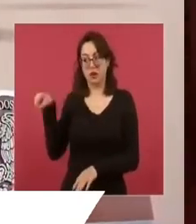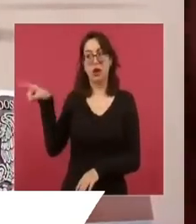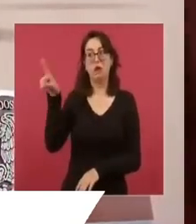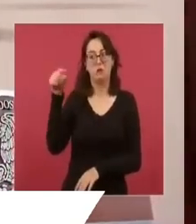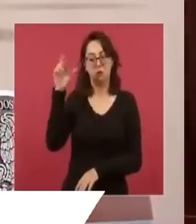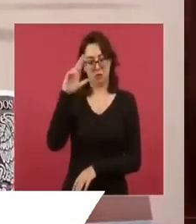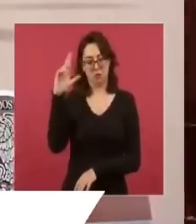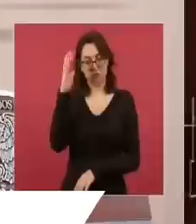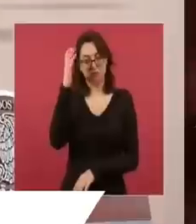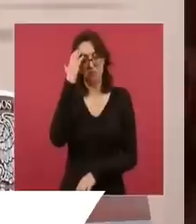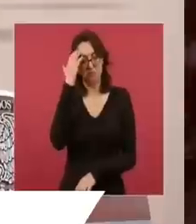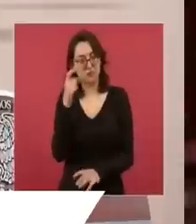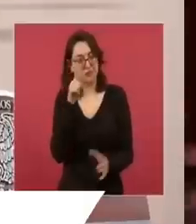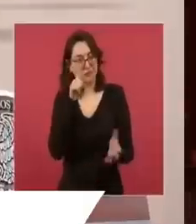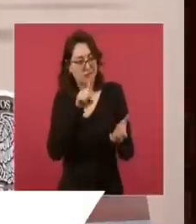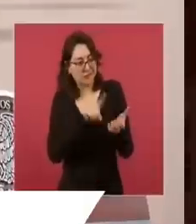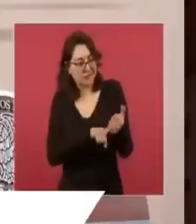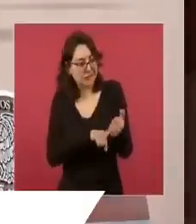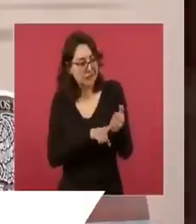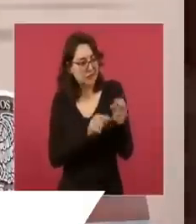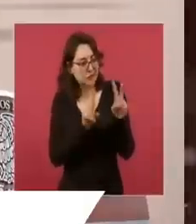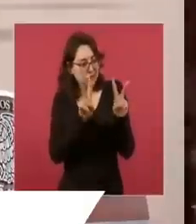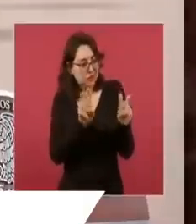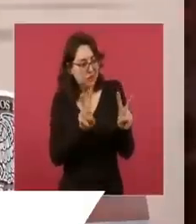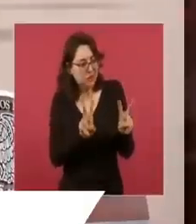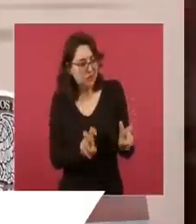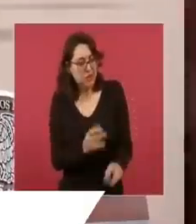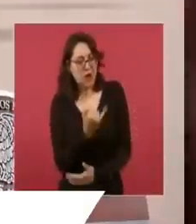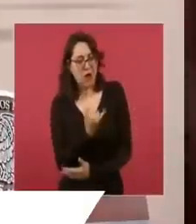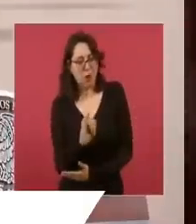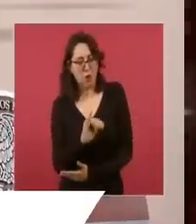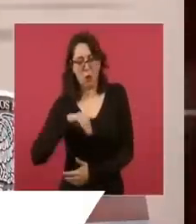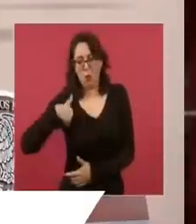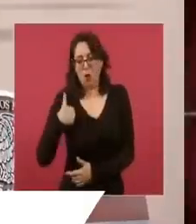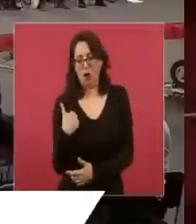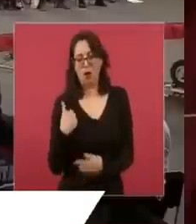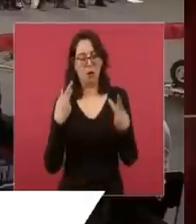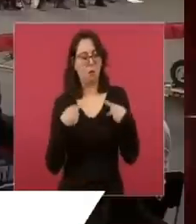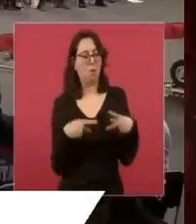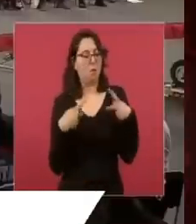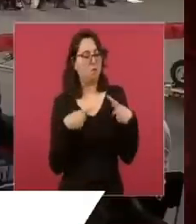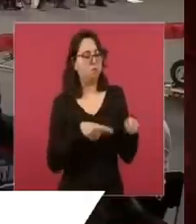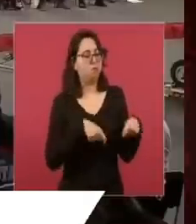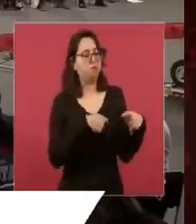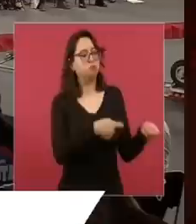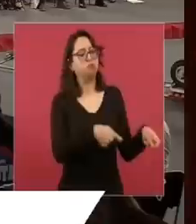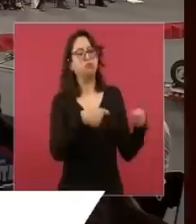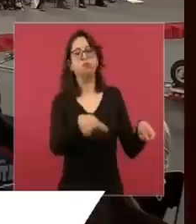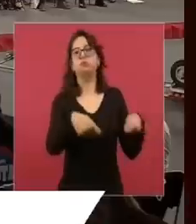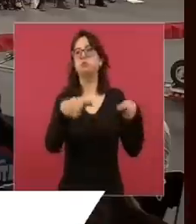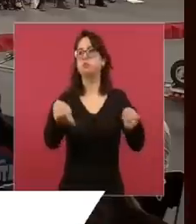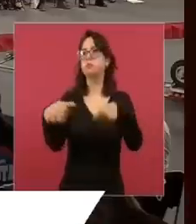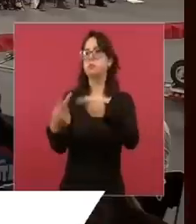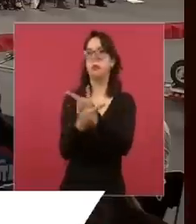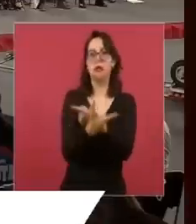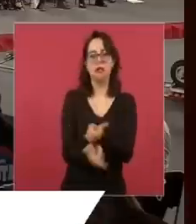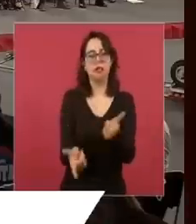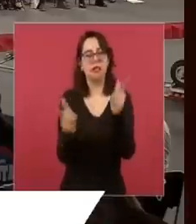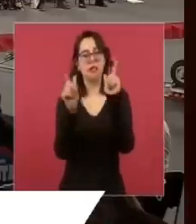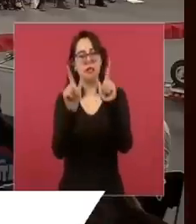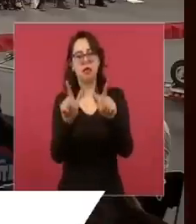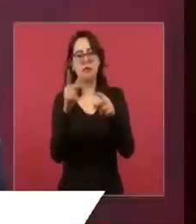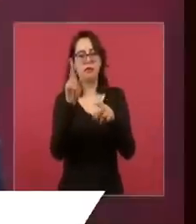Unidos para tratar de ocultar la magnitud de la tragedia siempre pensando este personaje más en sus intereses